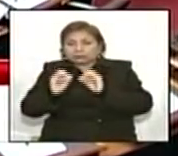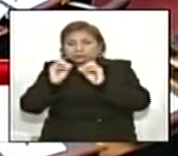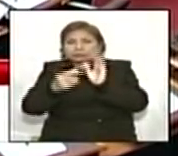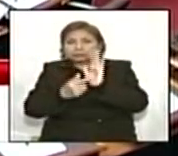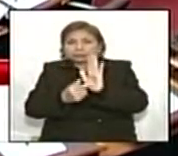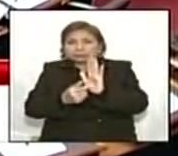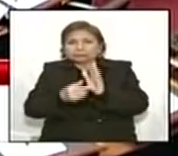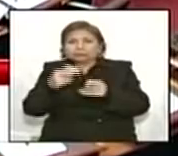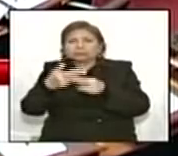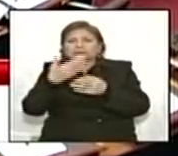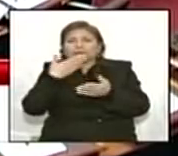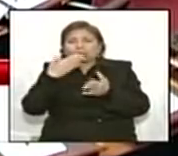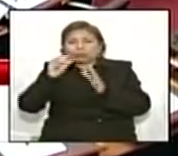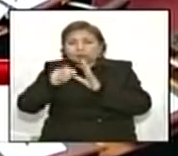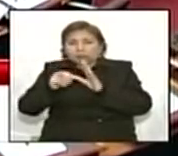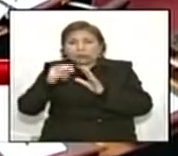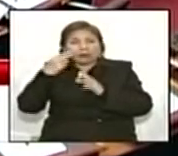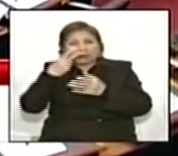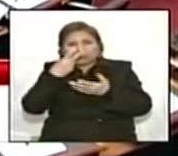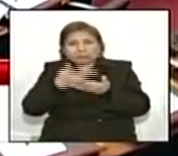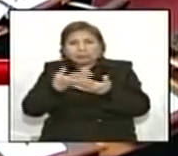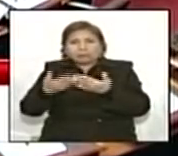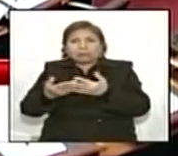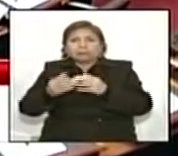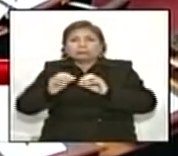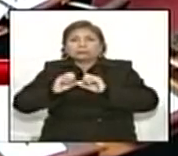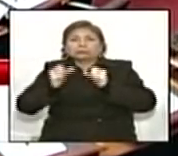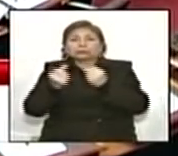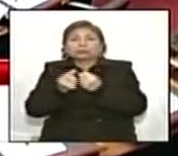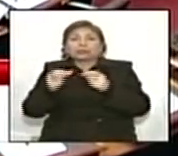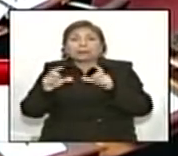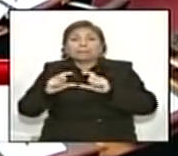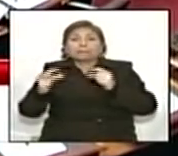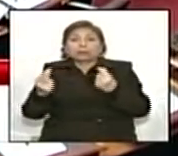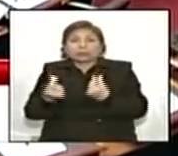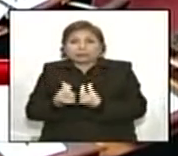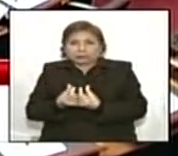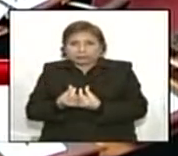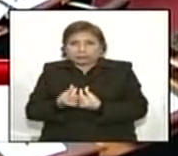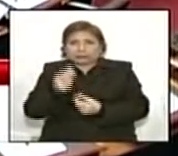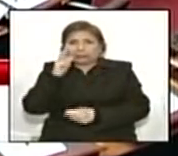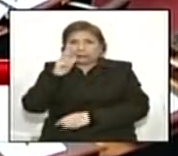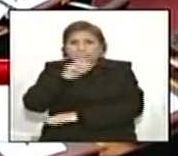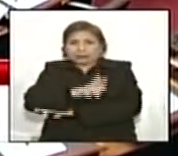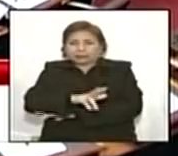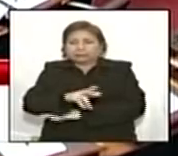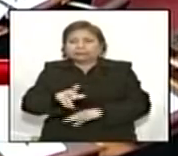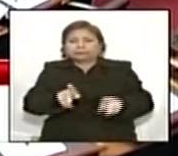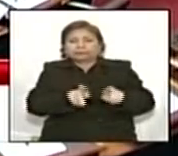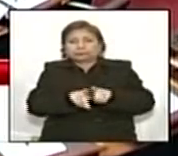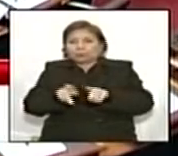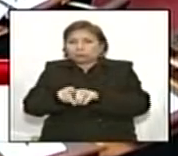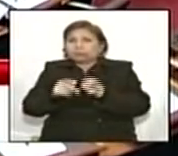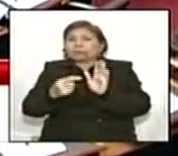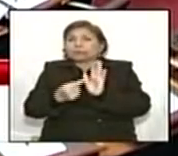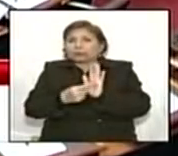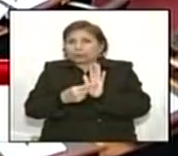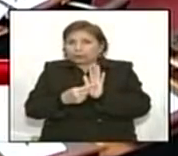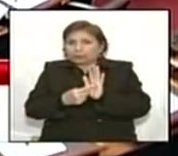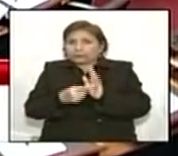estando ya los procesos, el proceso electoral convocado, pues básicamente toca cumplir el mandato. Pero es verdad. Pero, de